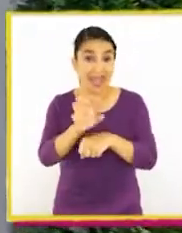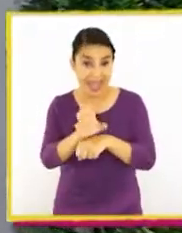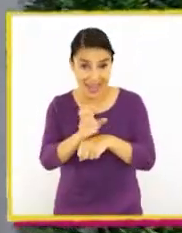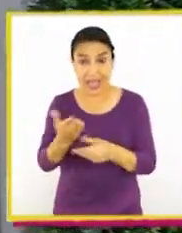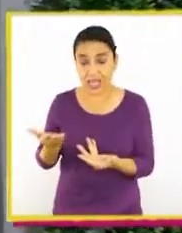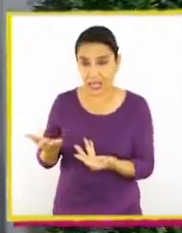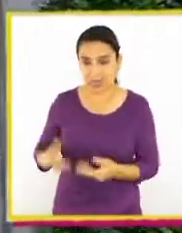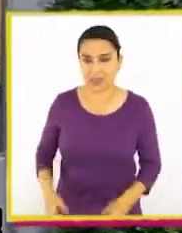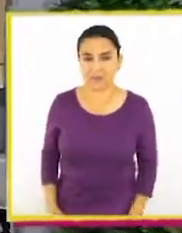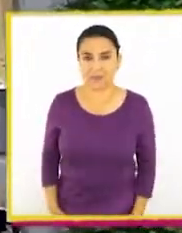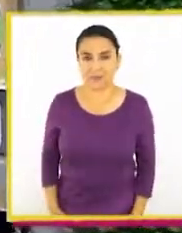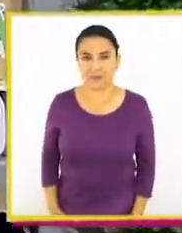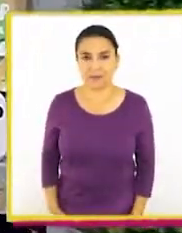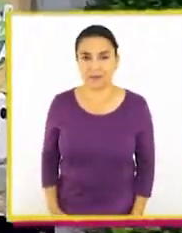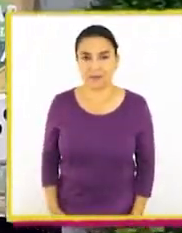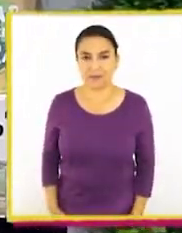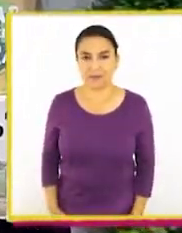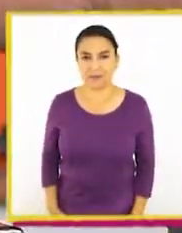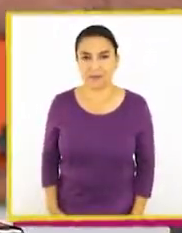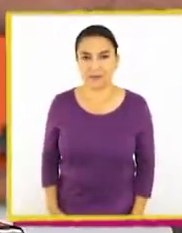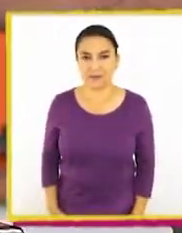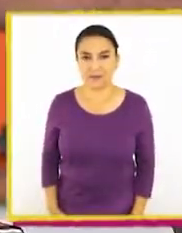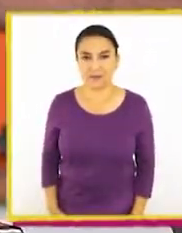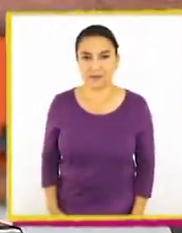naranjas pesan